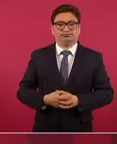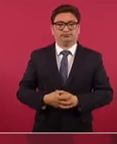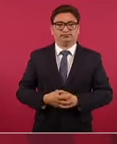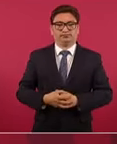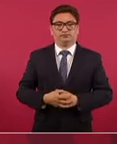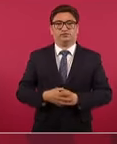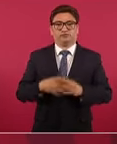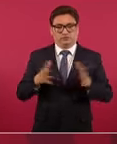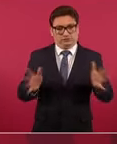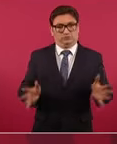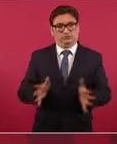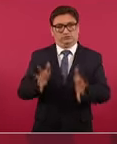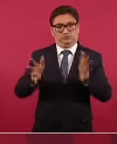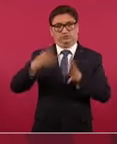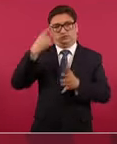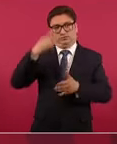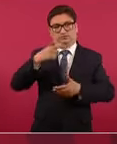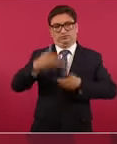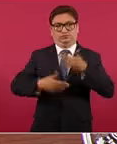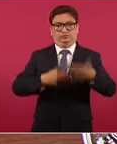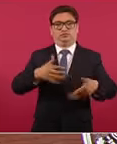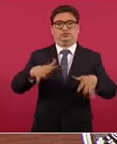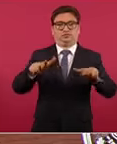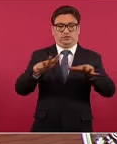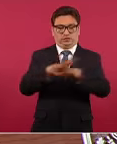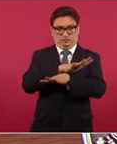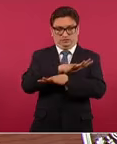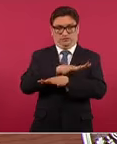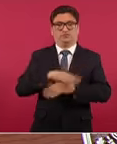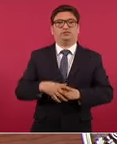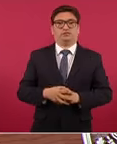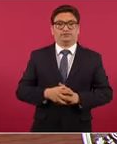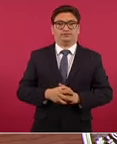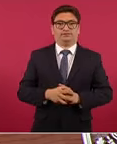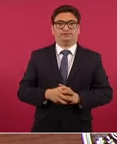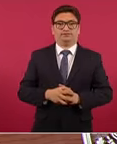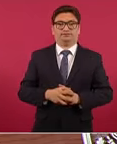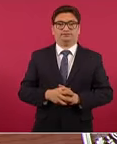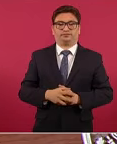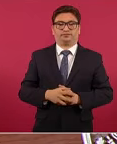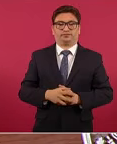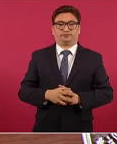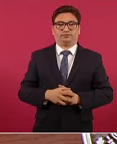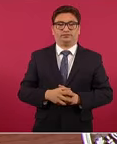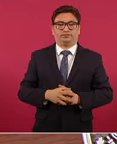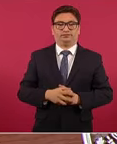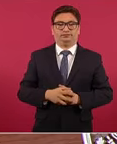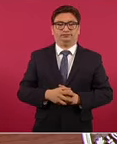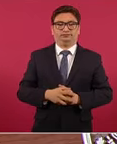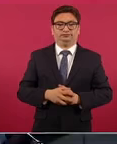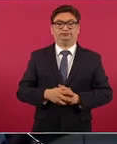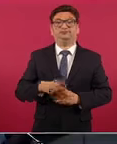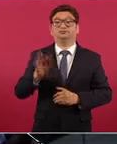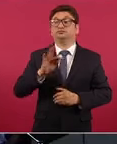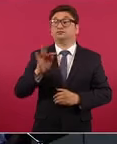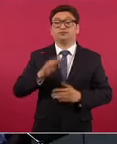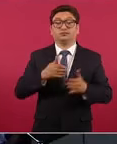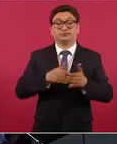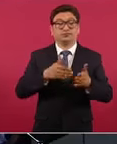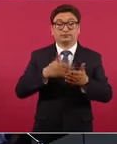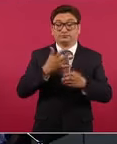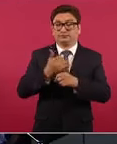impulsando el cambio a pesar de los obstáculos